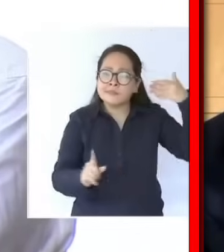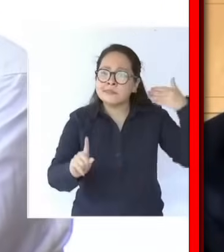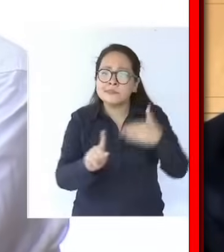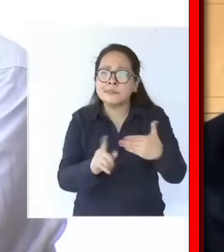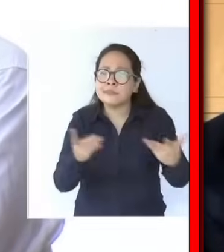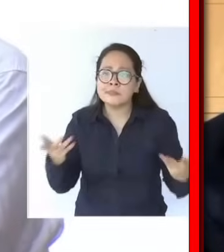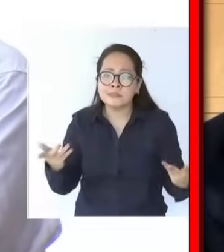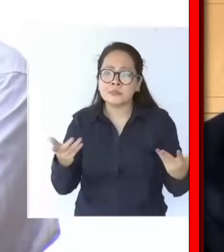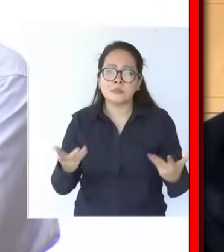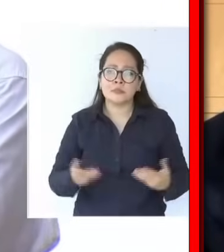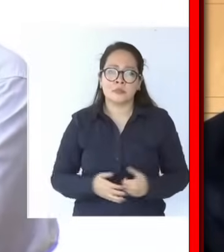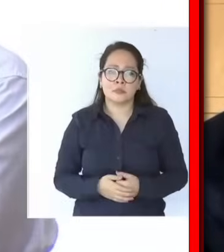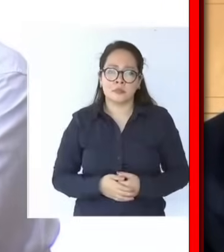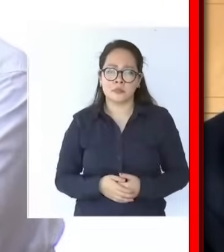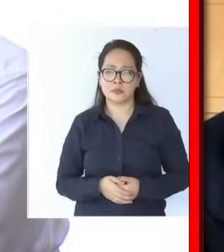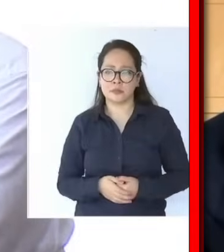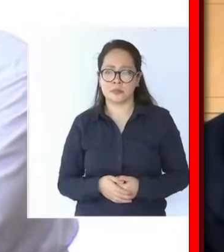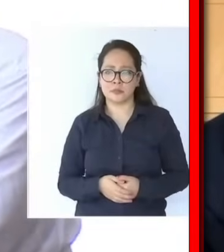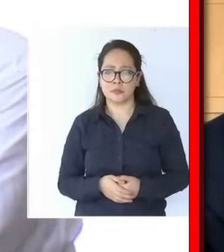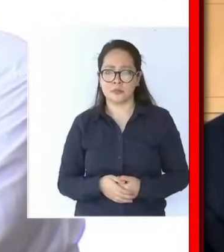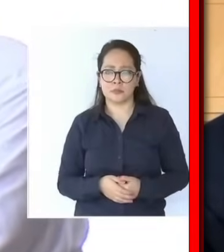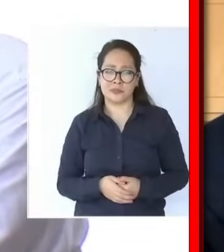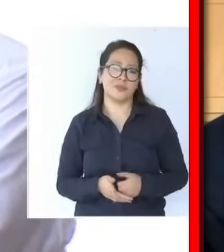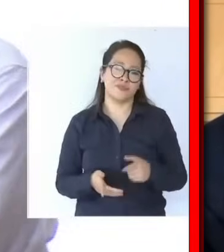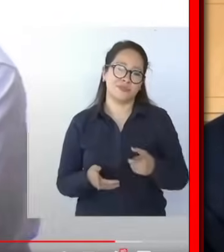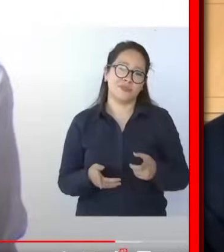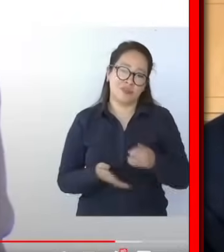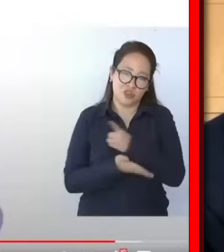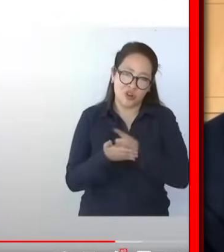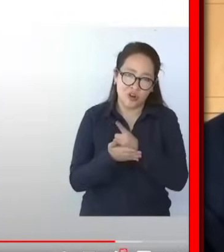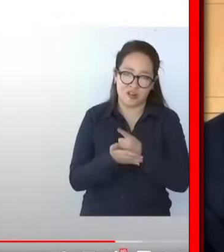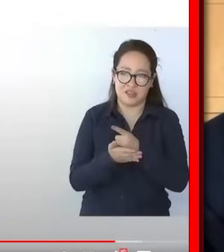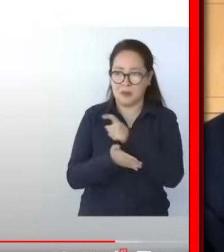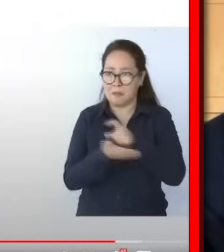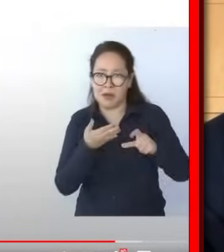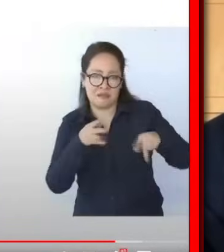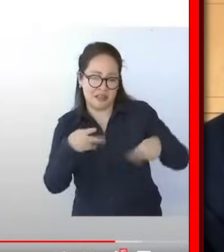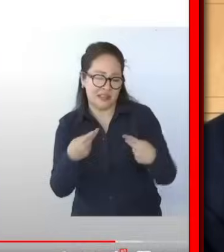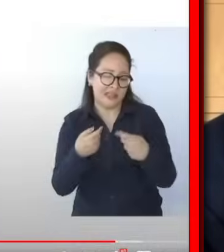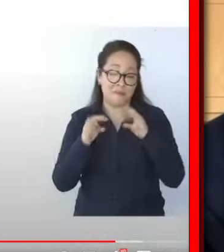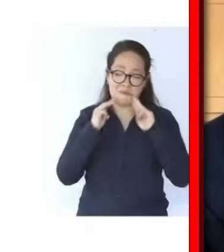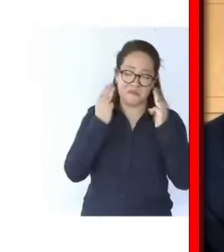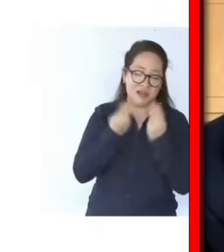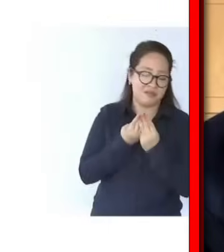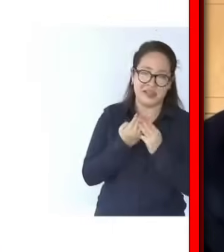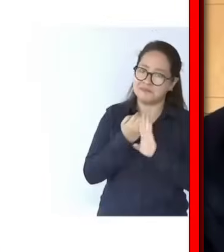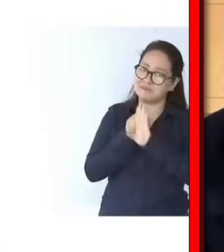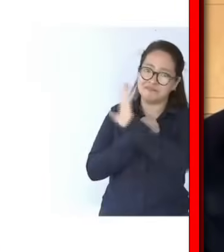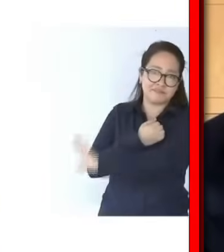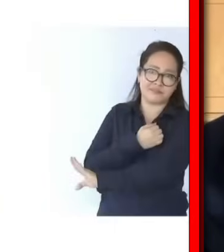para enfrentar el tráfico de drogas y que no